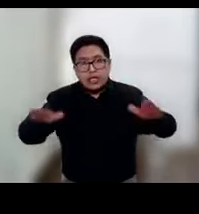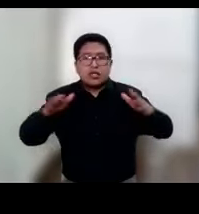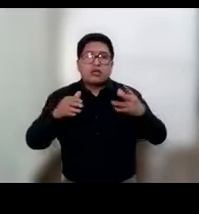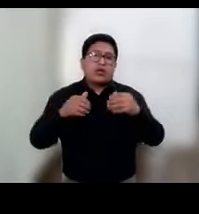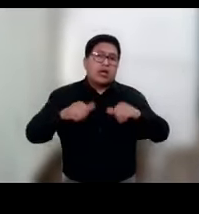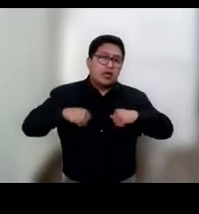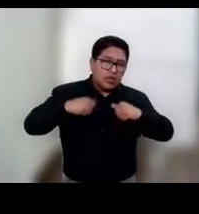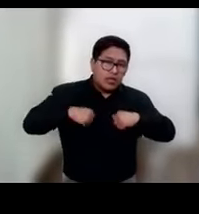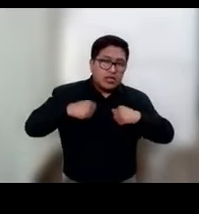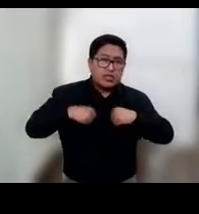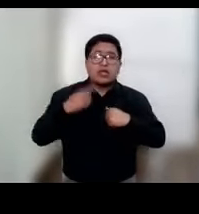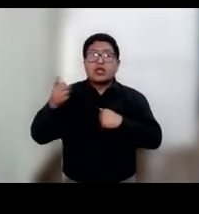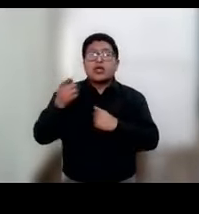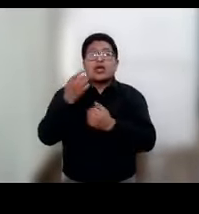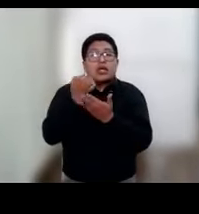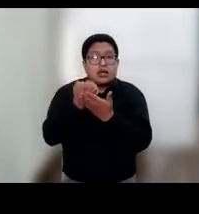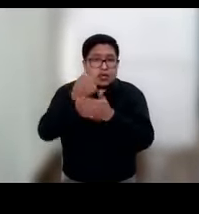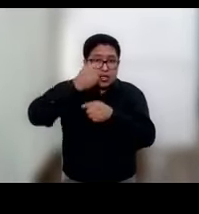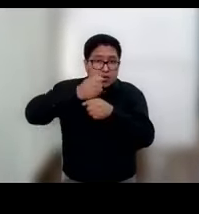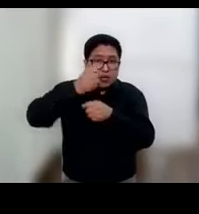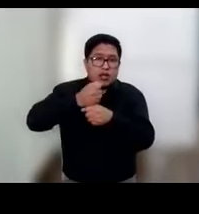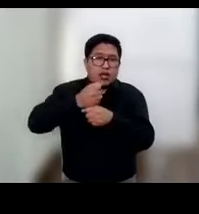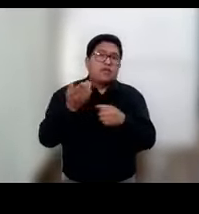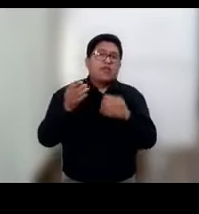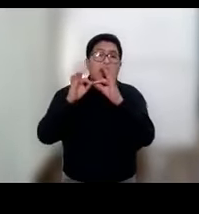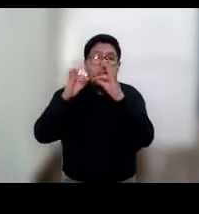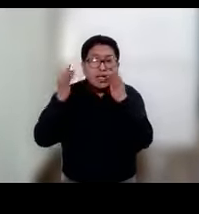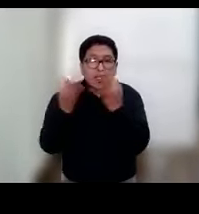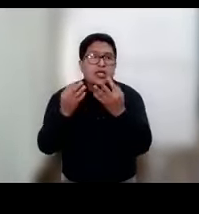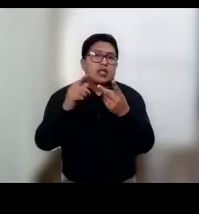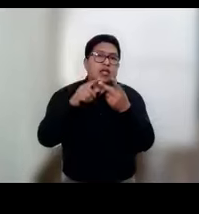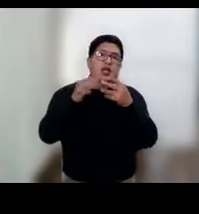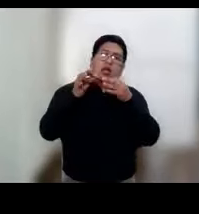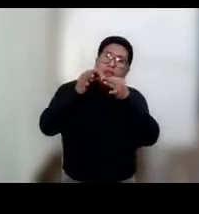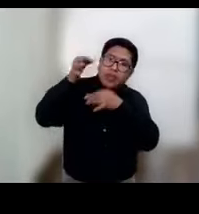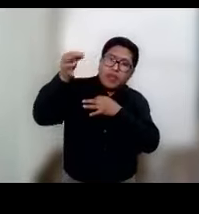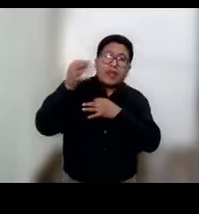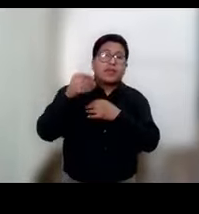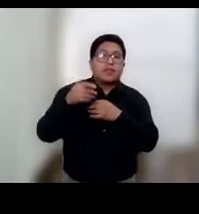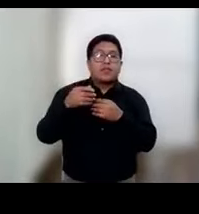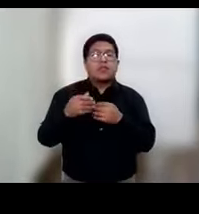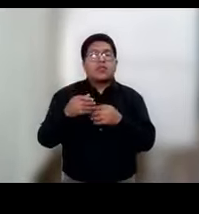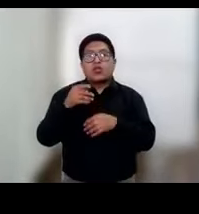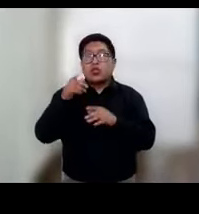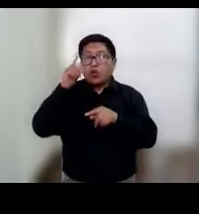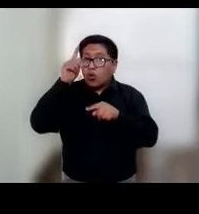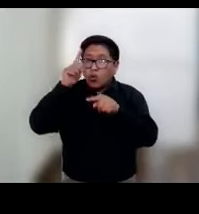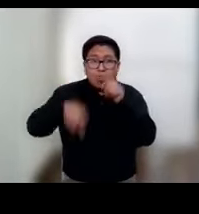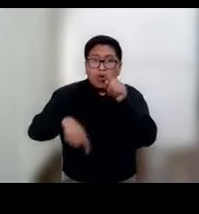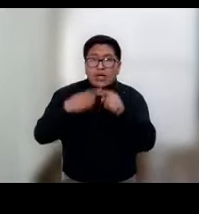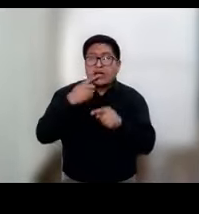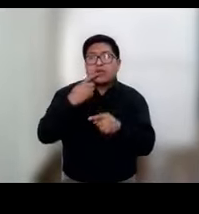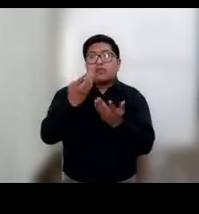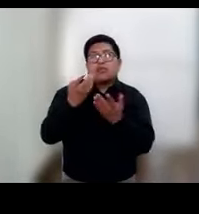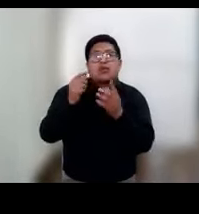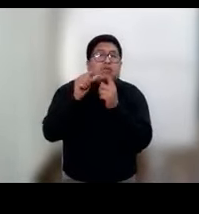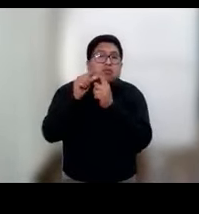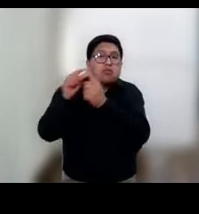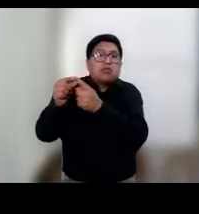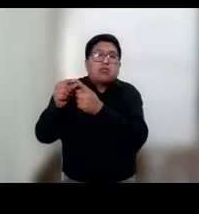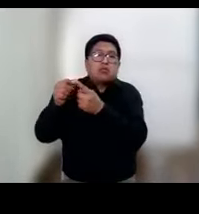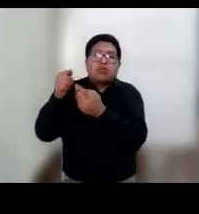adolescentes realizan con su familia o en espacios comunitarios protegidos no pueden ser consideradas de ninguna